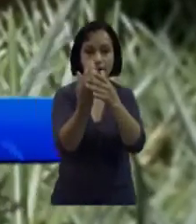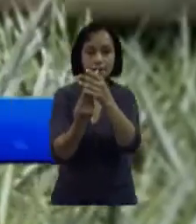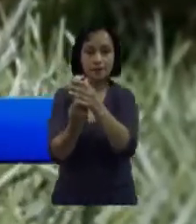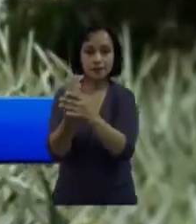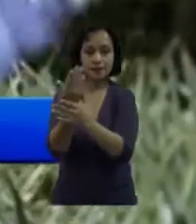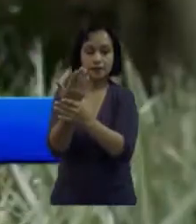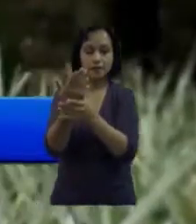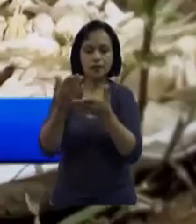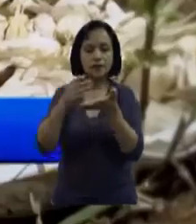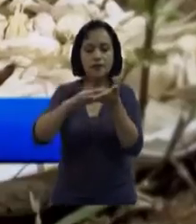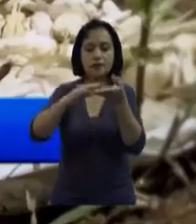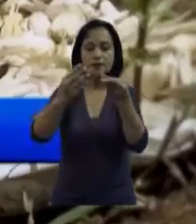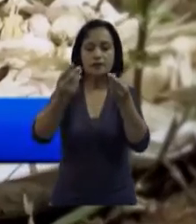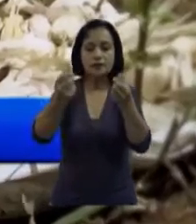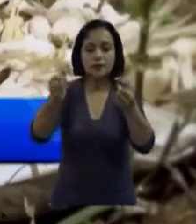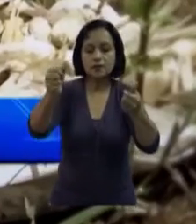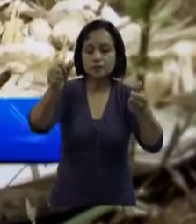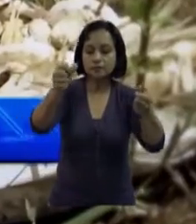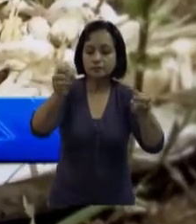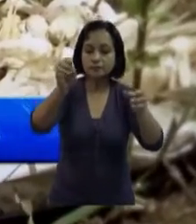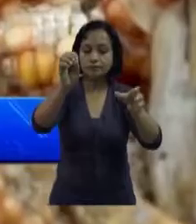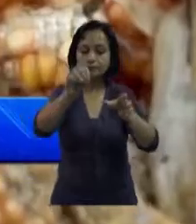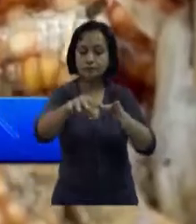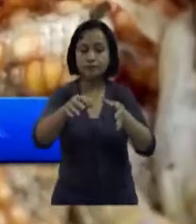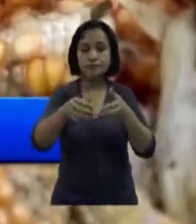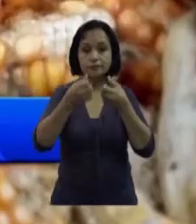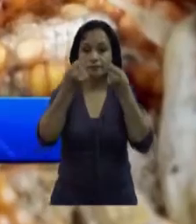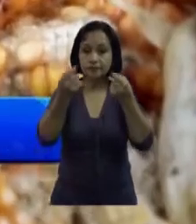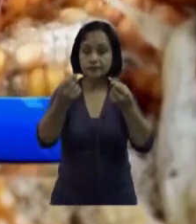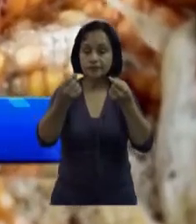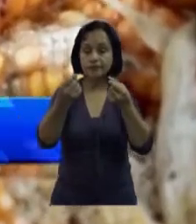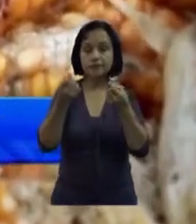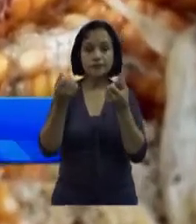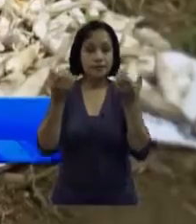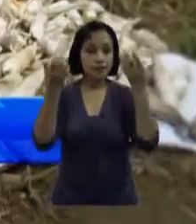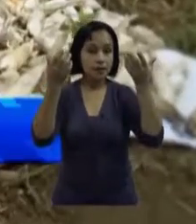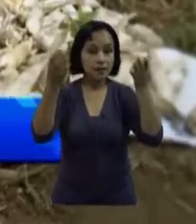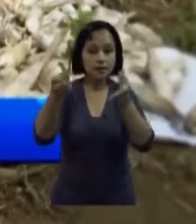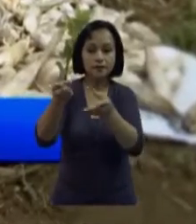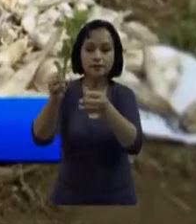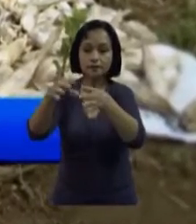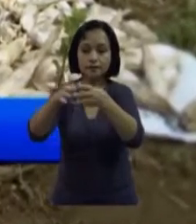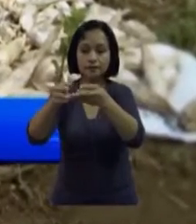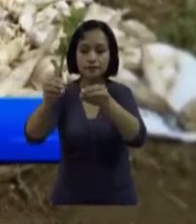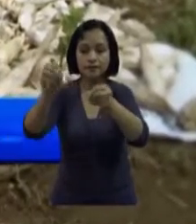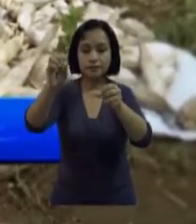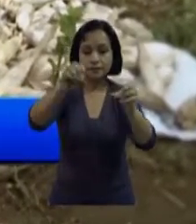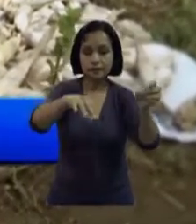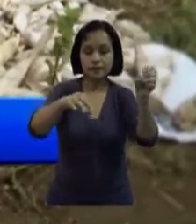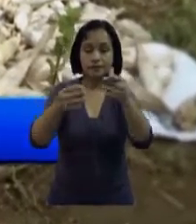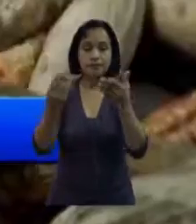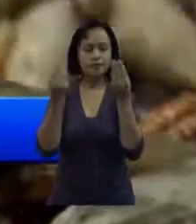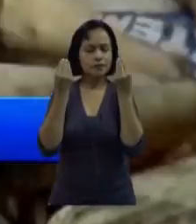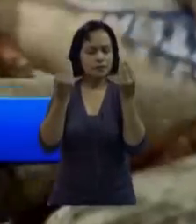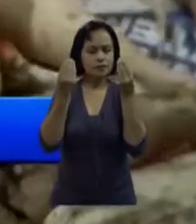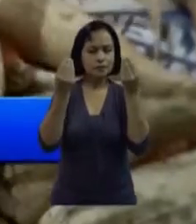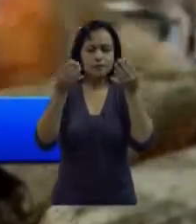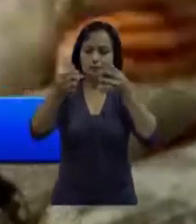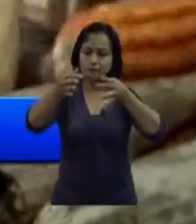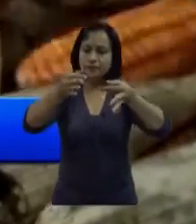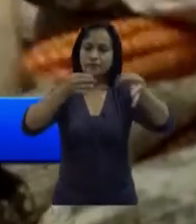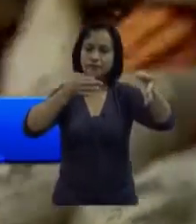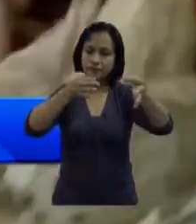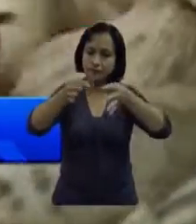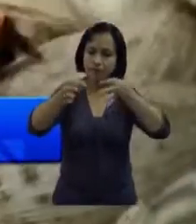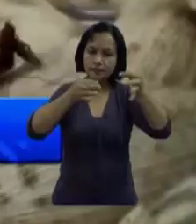cultivo, sobre lo que es el manejo de la fertilización, la importancia de la incorporación de la materia orgánica al suelo, y hacemos